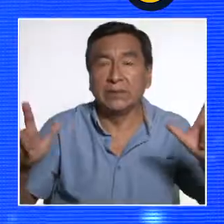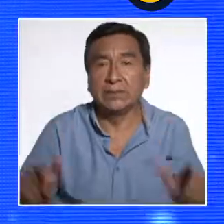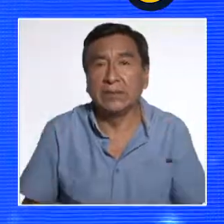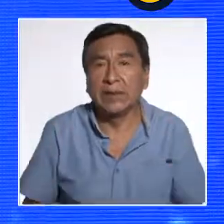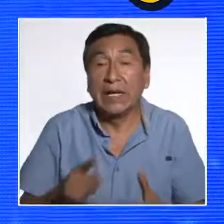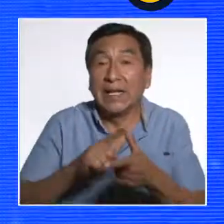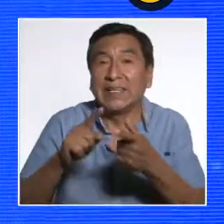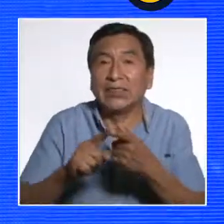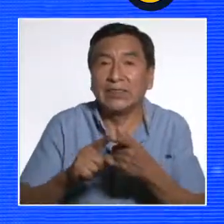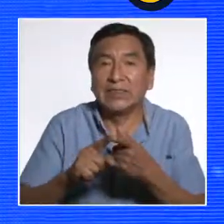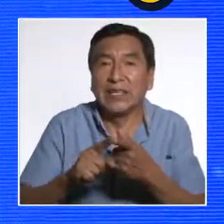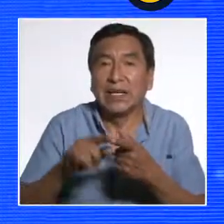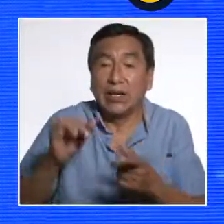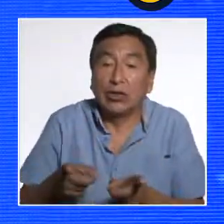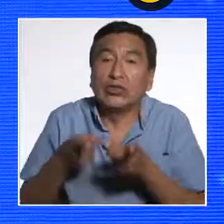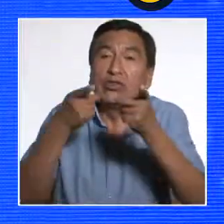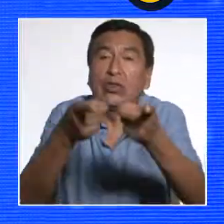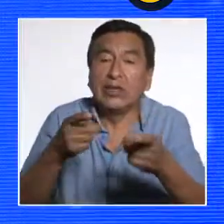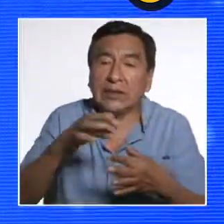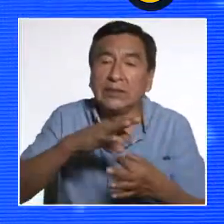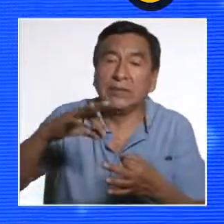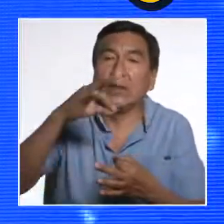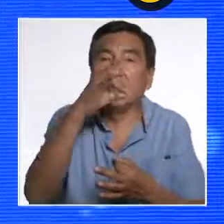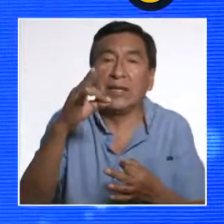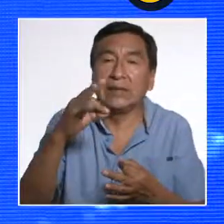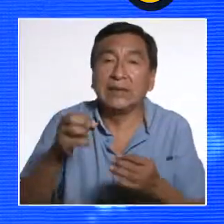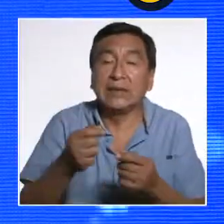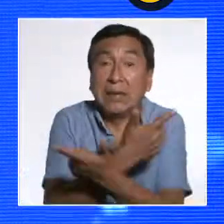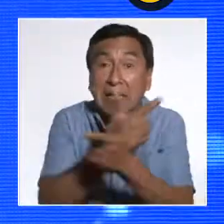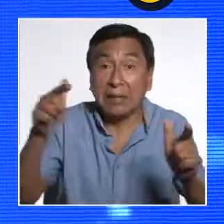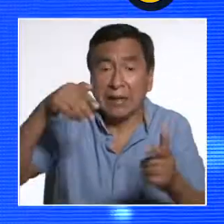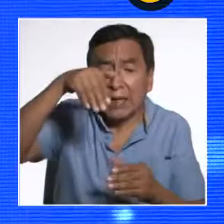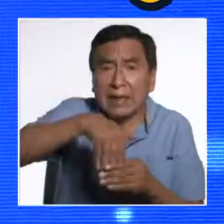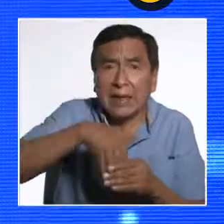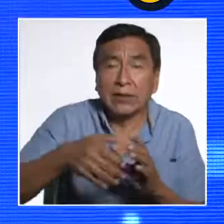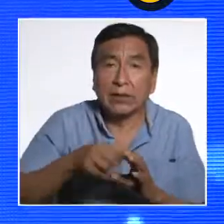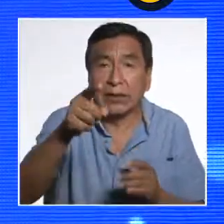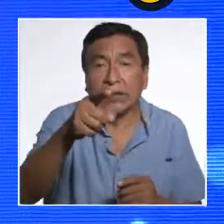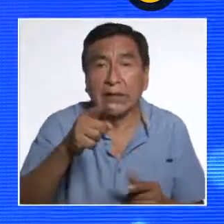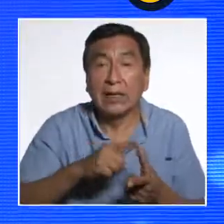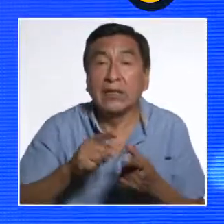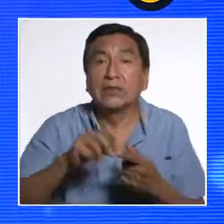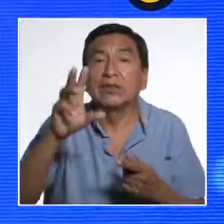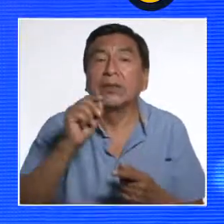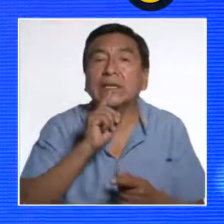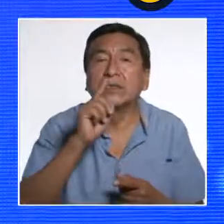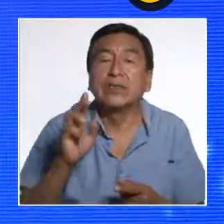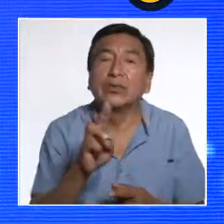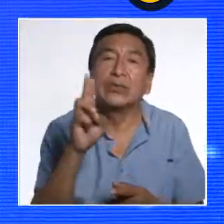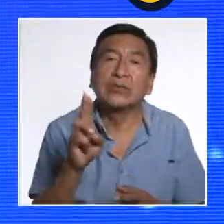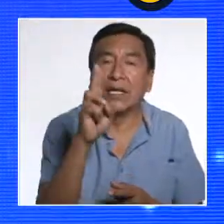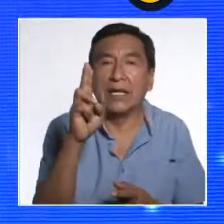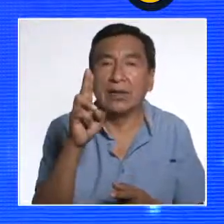entonces los dones espirituales se van a desatar dentro de ti. Entonces tú vas a ser usado, vas a